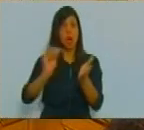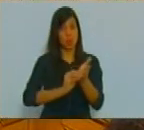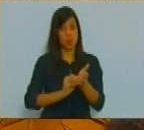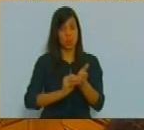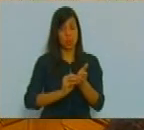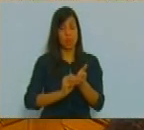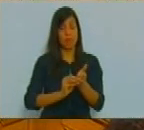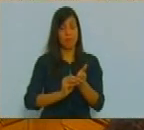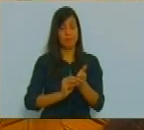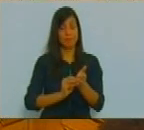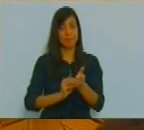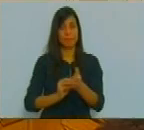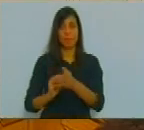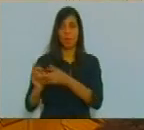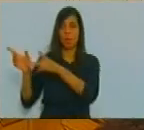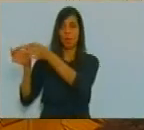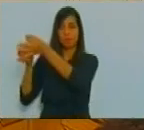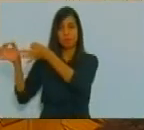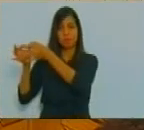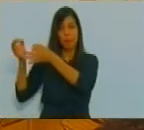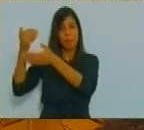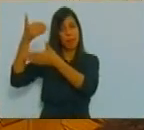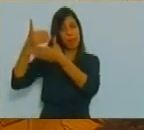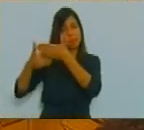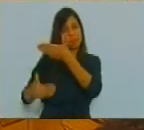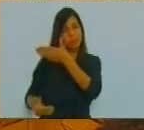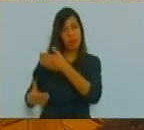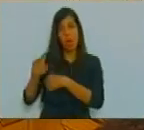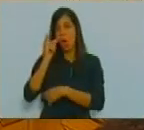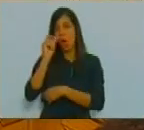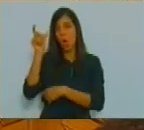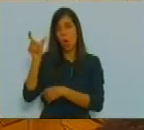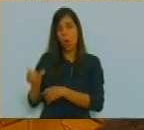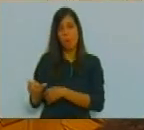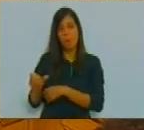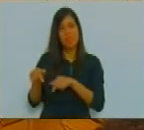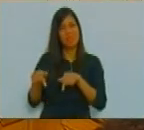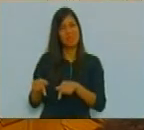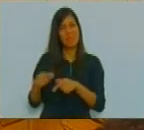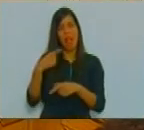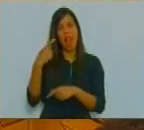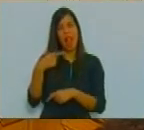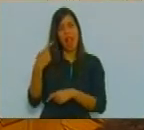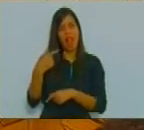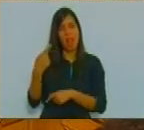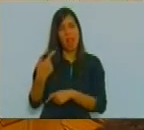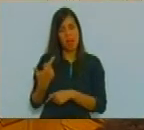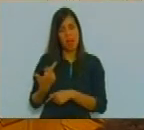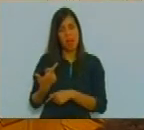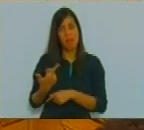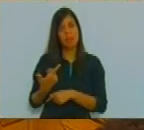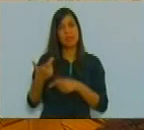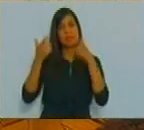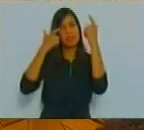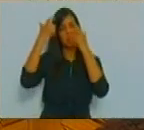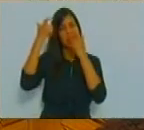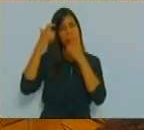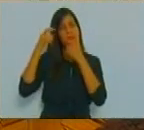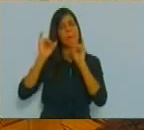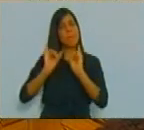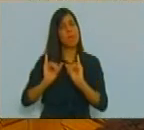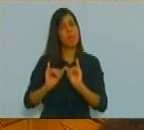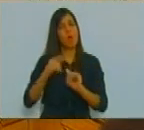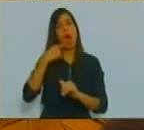parafraseando a víctor hugo en fa en frase muy utilizada por nuestro amado comandante chávez